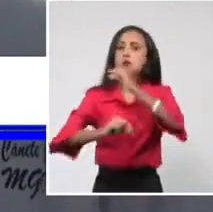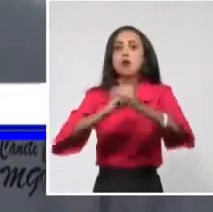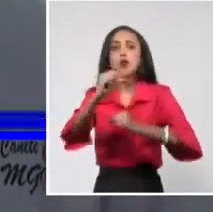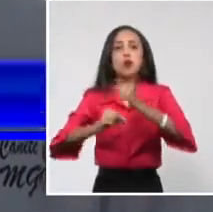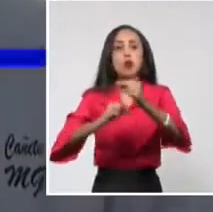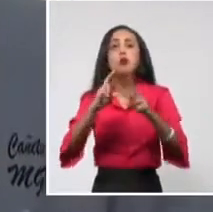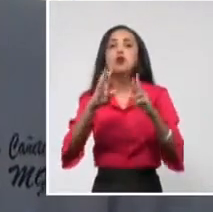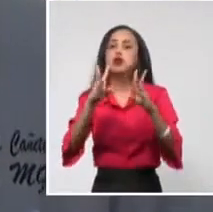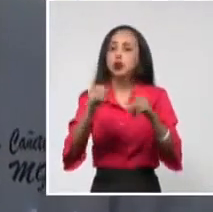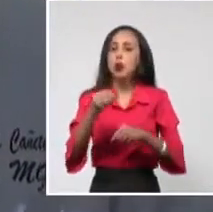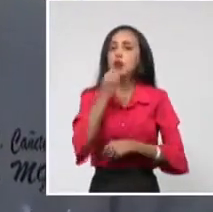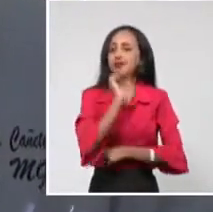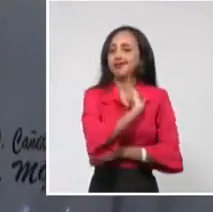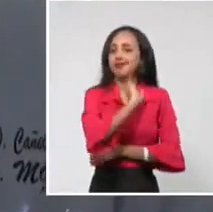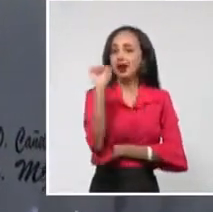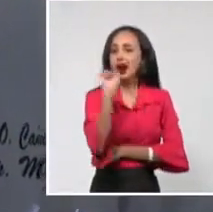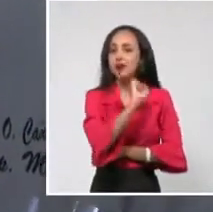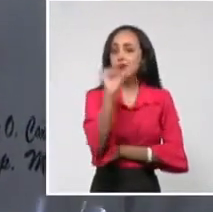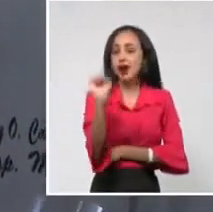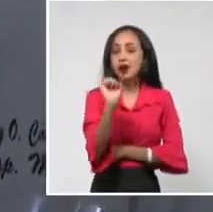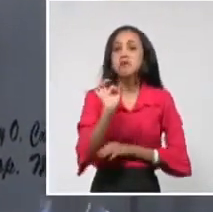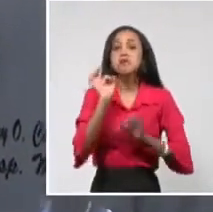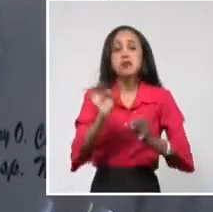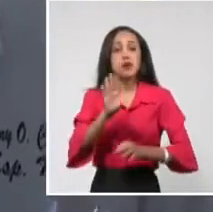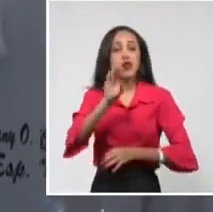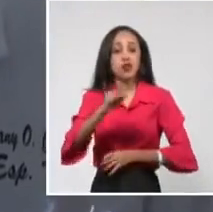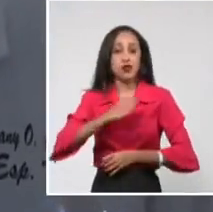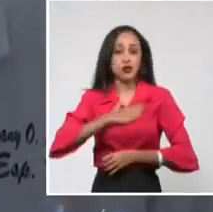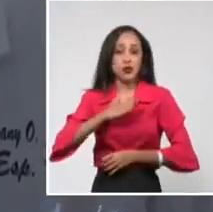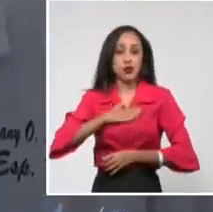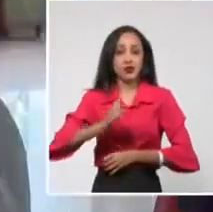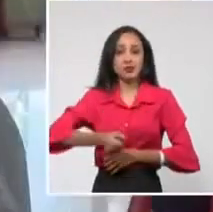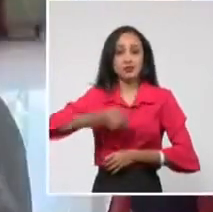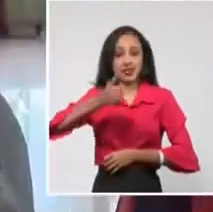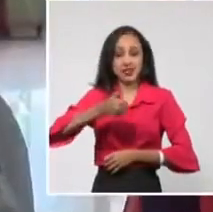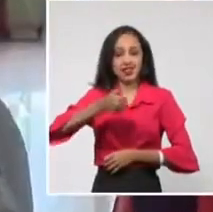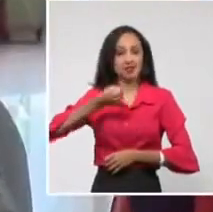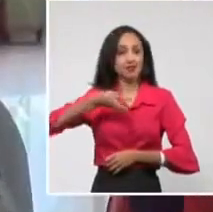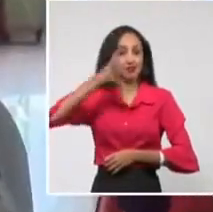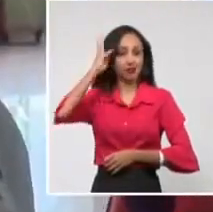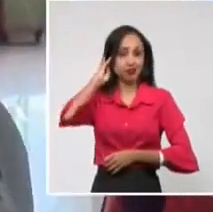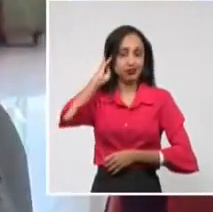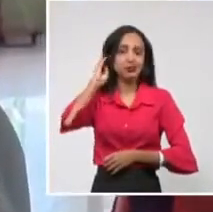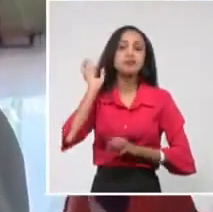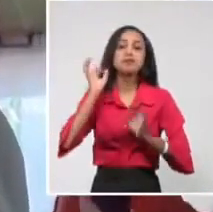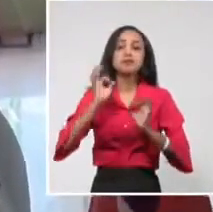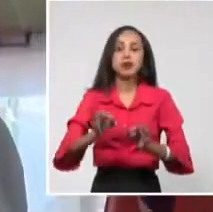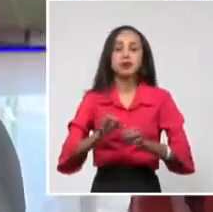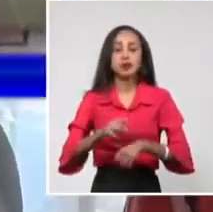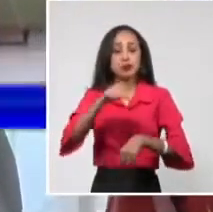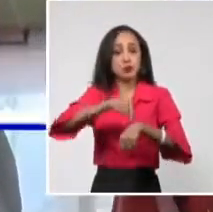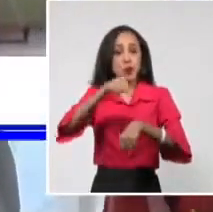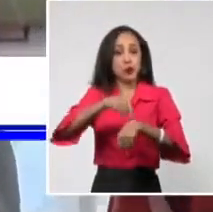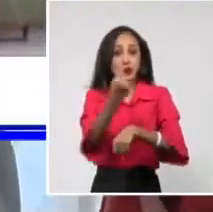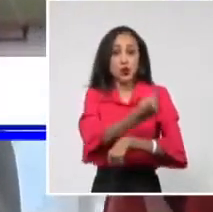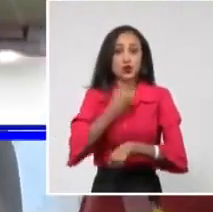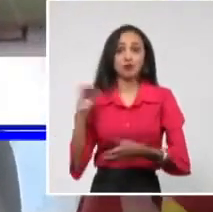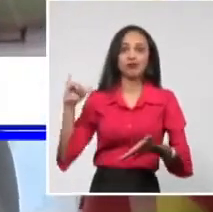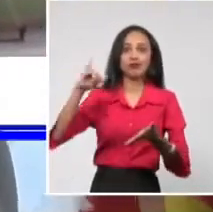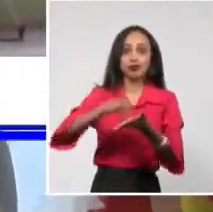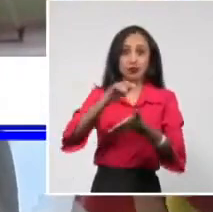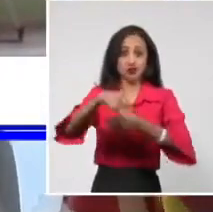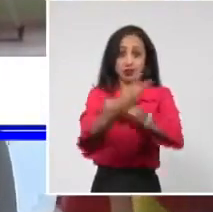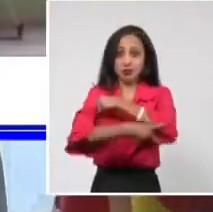están patentes y los expresaba nuestro presidente en su intervención. A partir del momento en que nosotros llegamos, hicimos